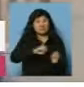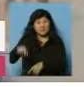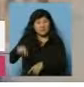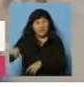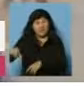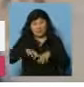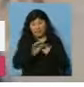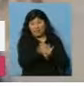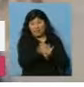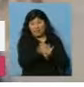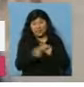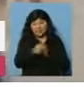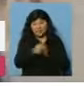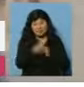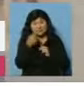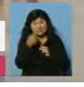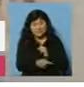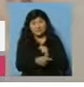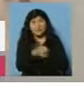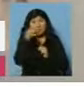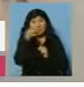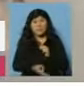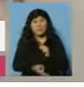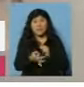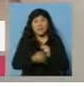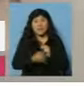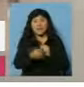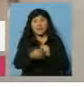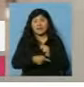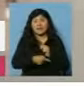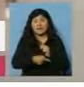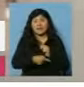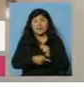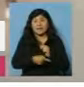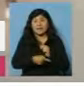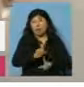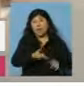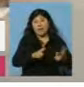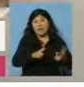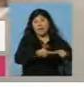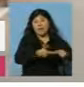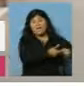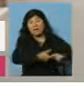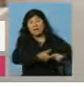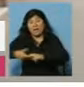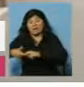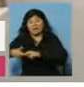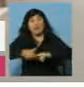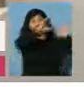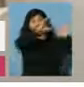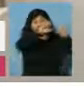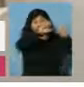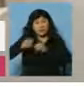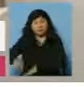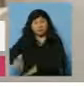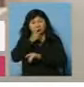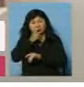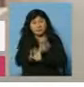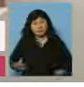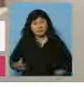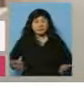que ahí sí tenemos mucho ahorro en tema de flete. Antes el trigo nuestro de hace un mes